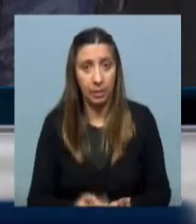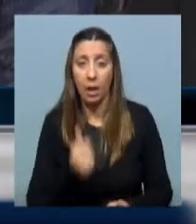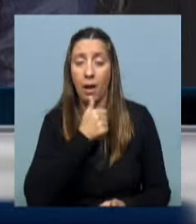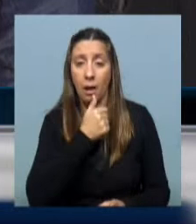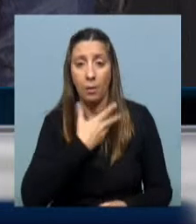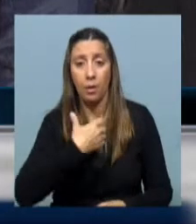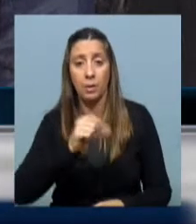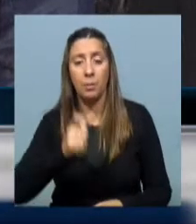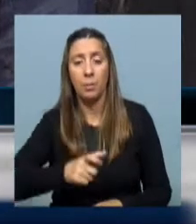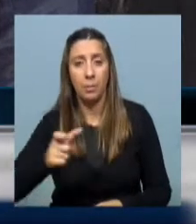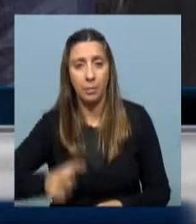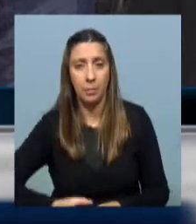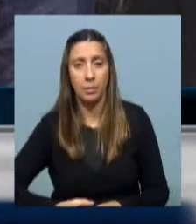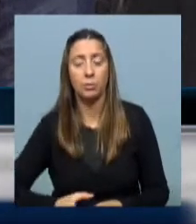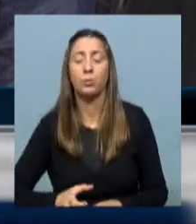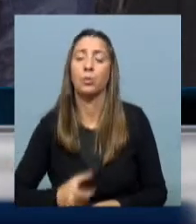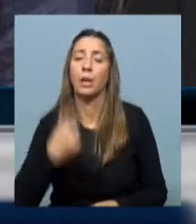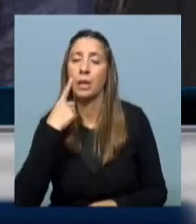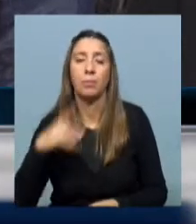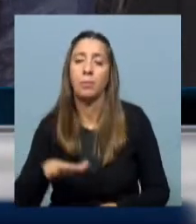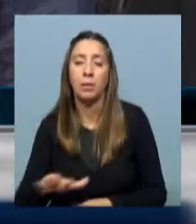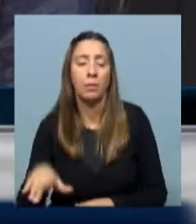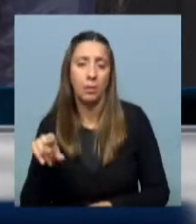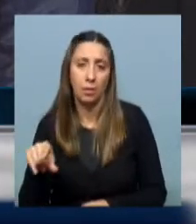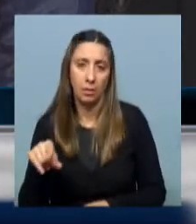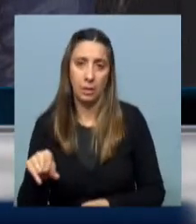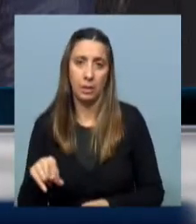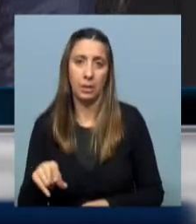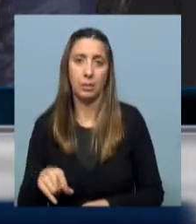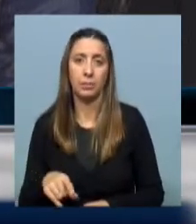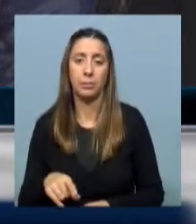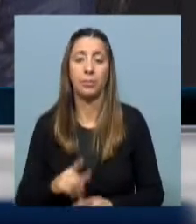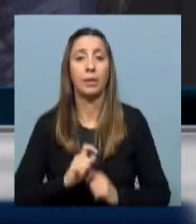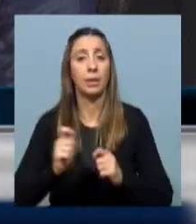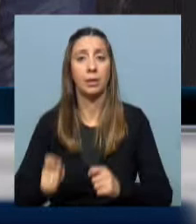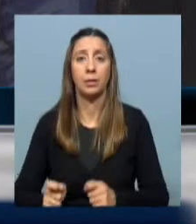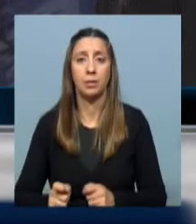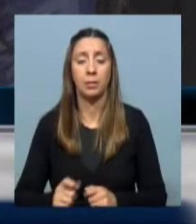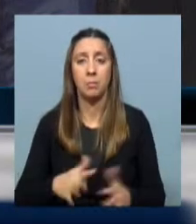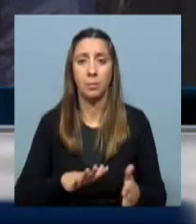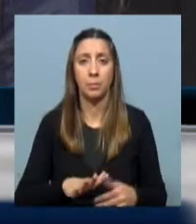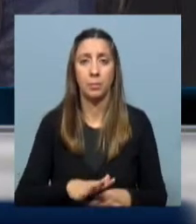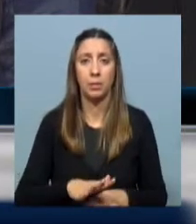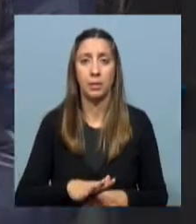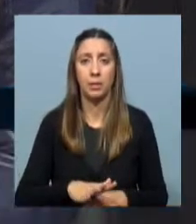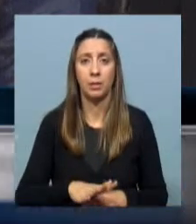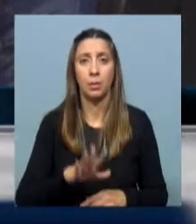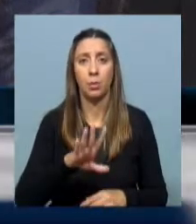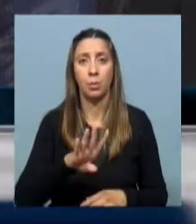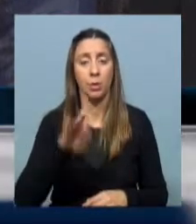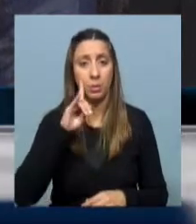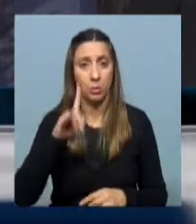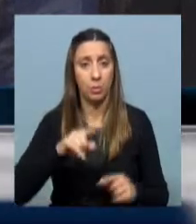agua para los damnificados, para las personas que vivían en la zona. En total se han entregado aproximadamente más de